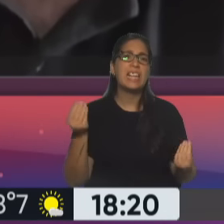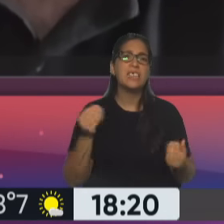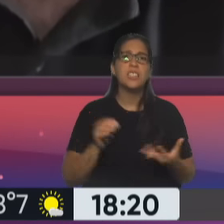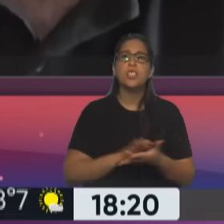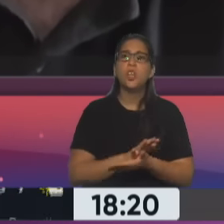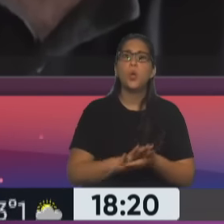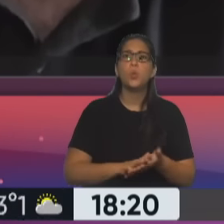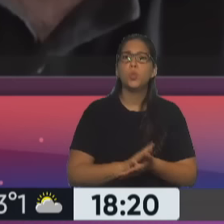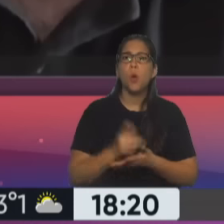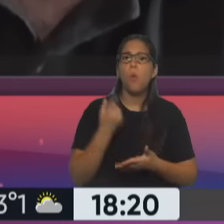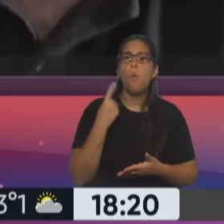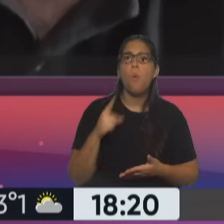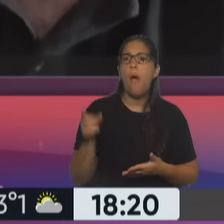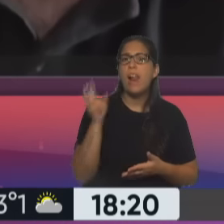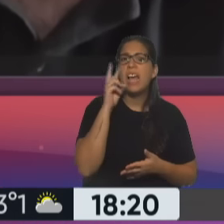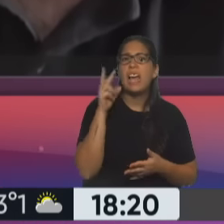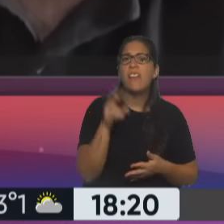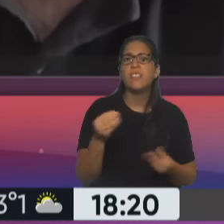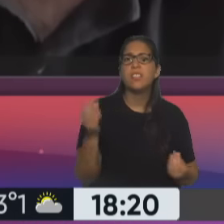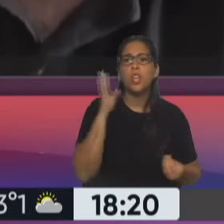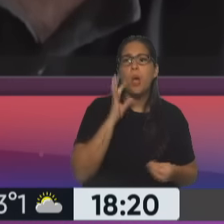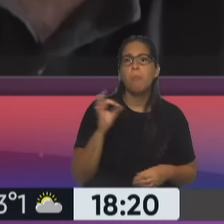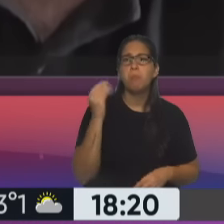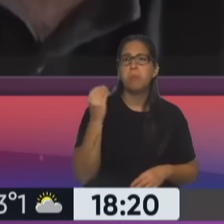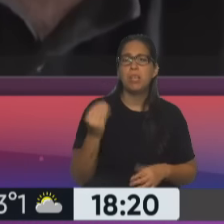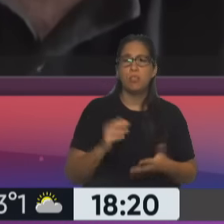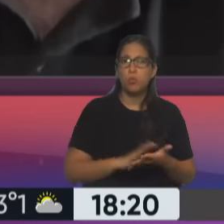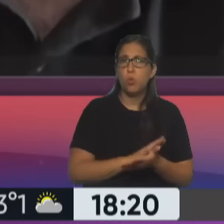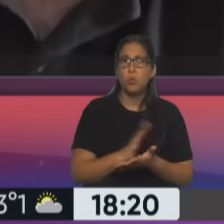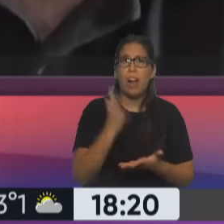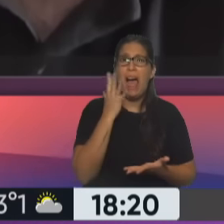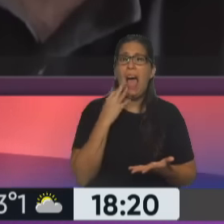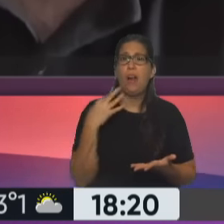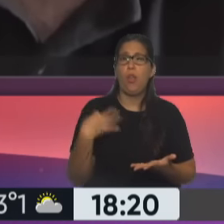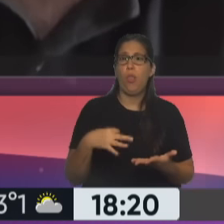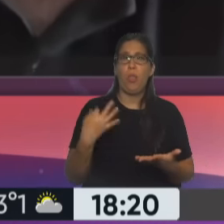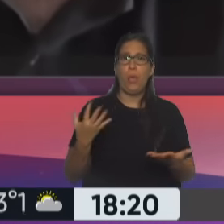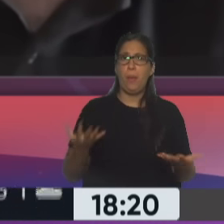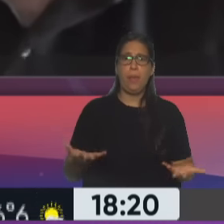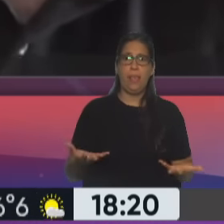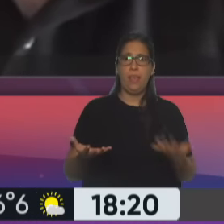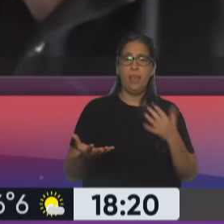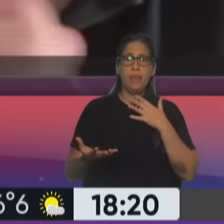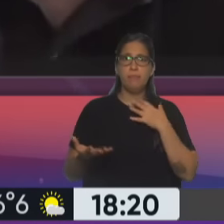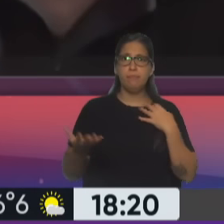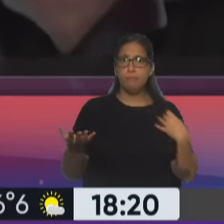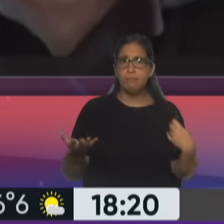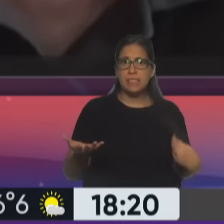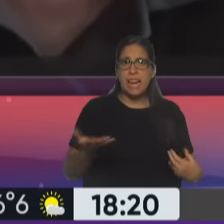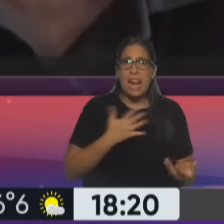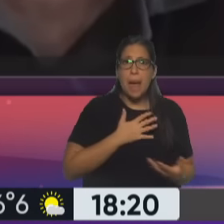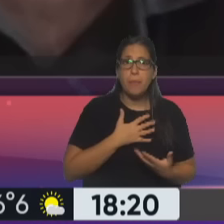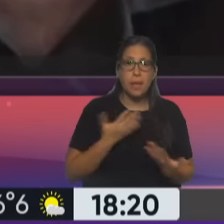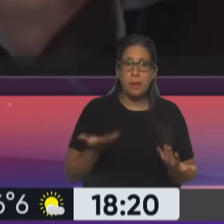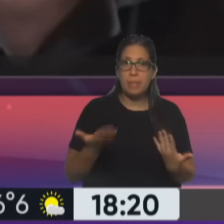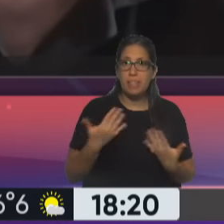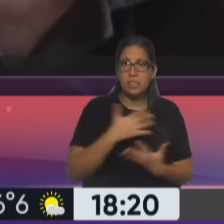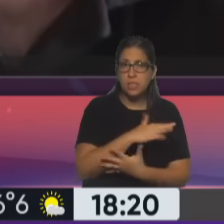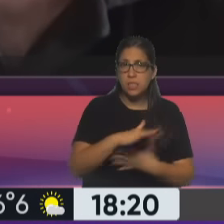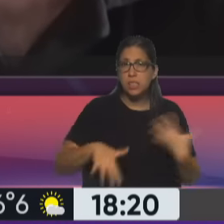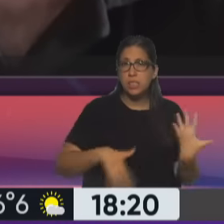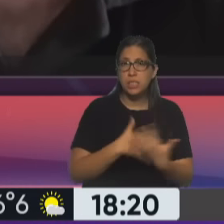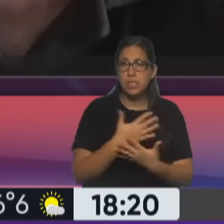solución, desde tu mirada, desde tu punto de vista? Porque una solución tiene que llegar, porque esta crisis, lamentablemente, se va a extender, se